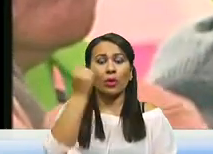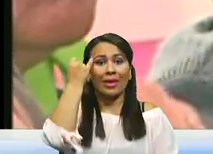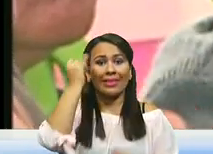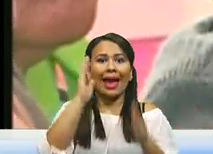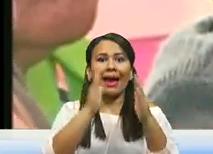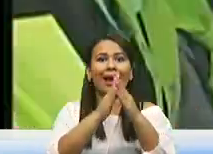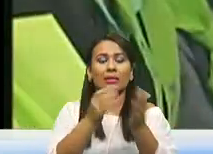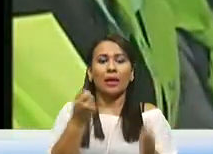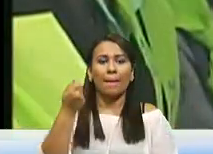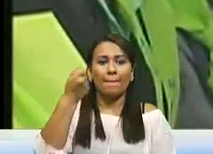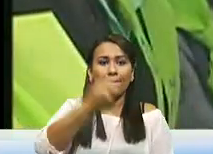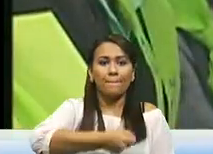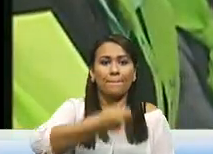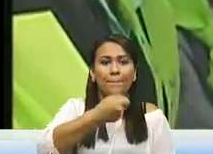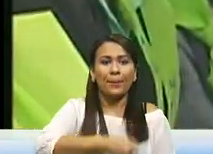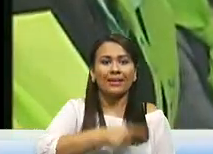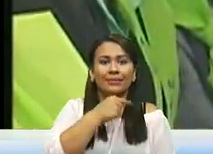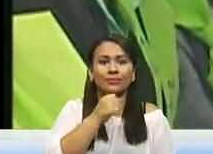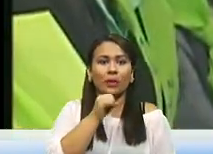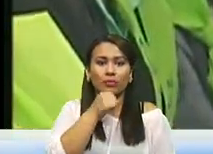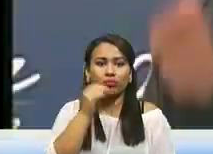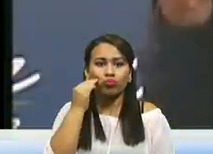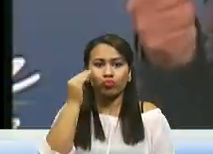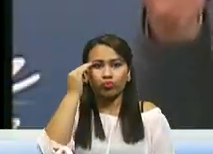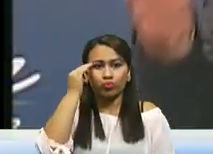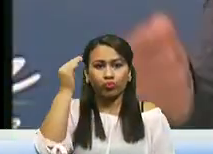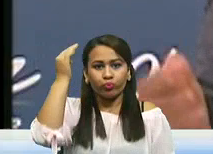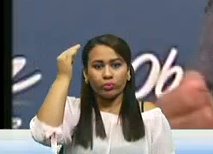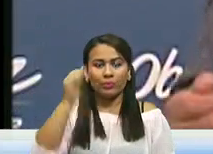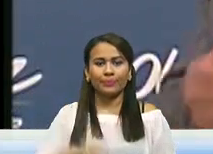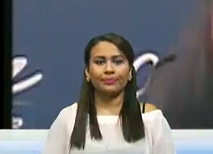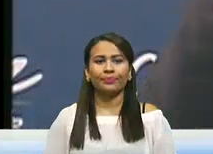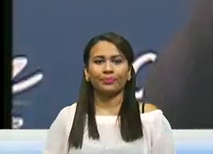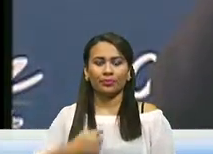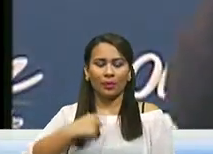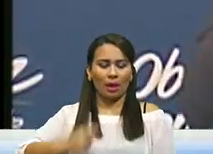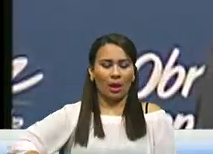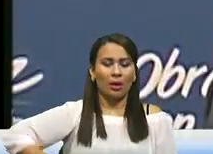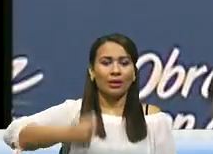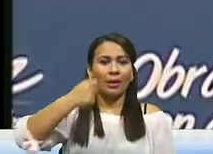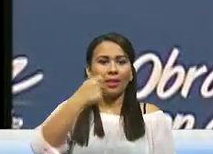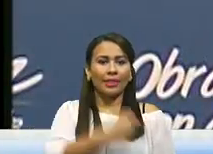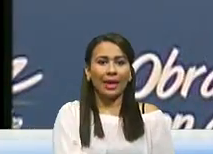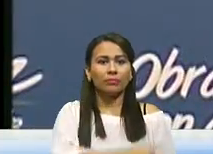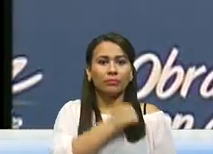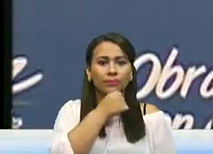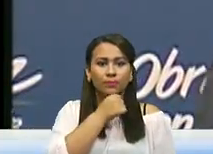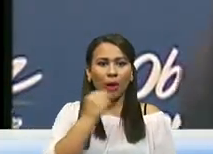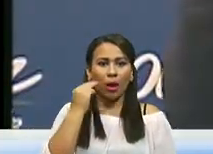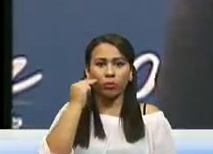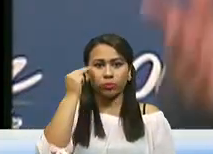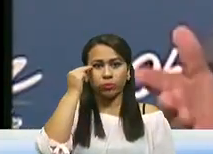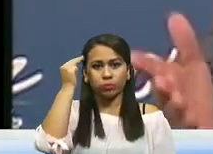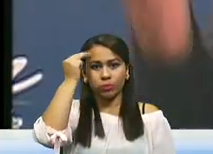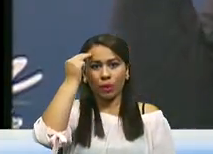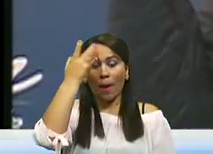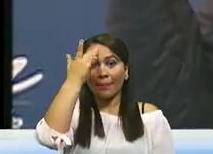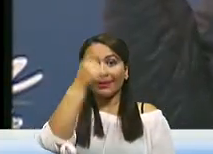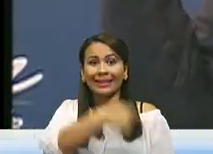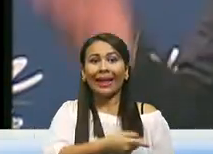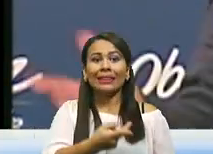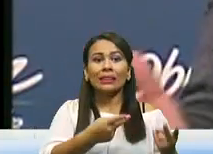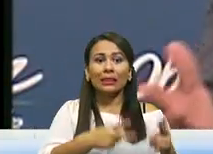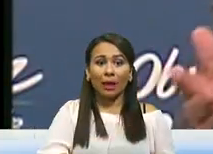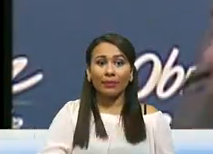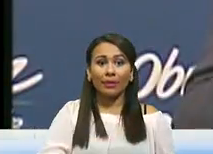la pensión que entregará a los adultos mayores. ¿Qué mejor inversión que dar a los ancianos una pensión? Porque también, mis